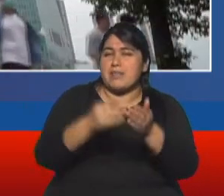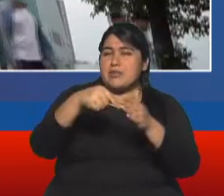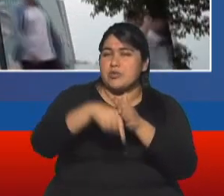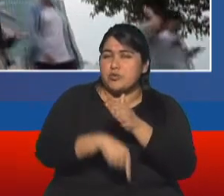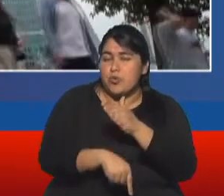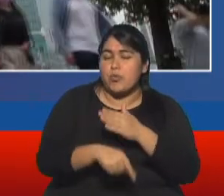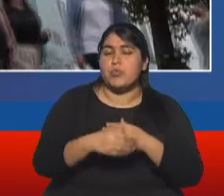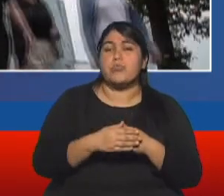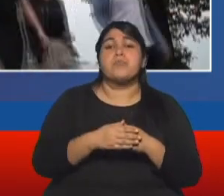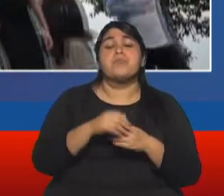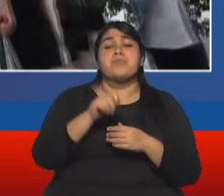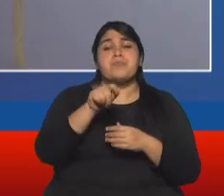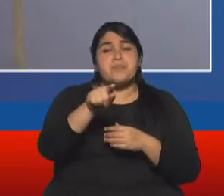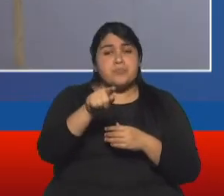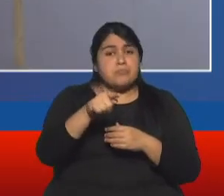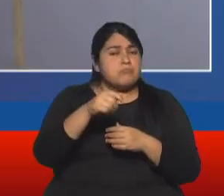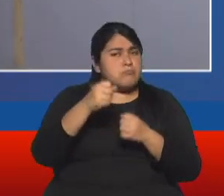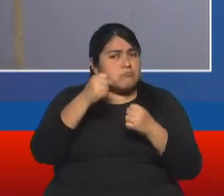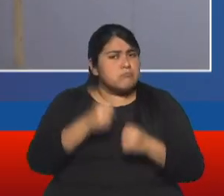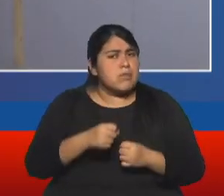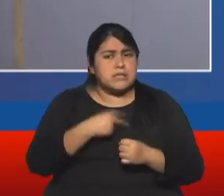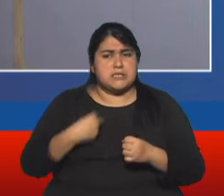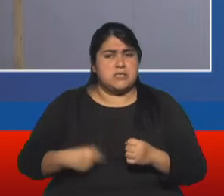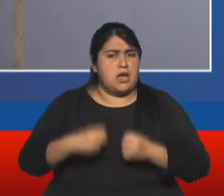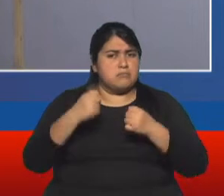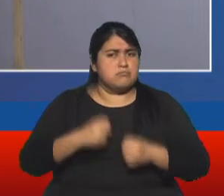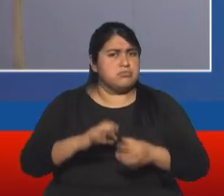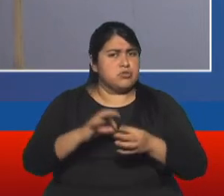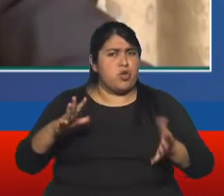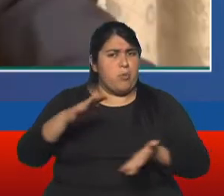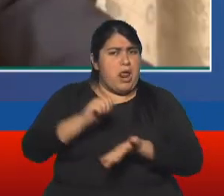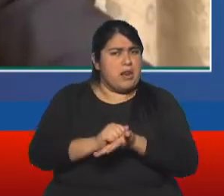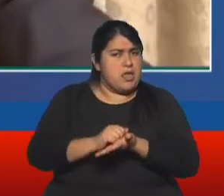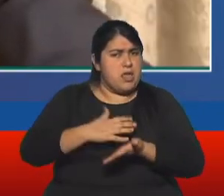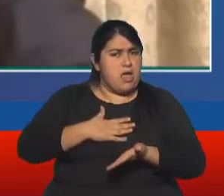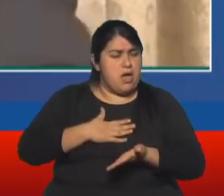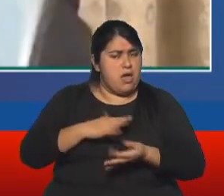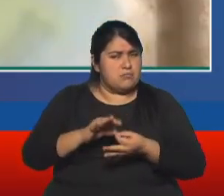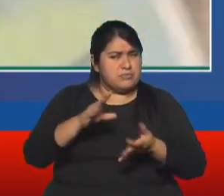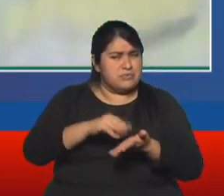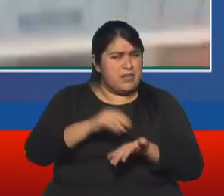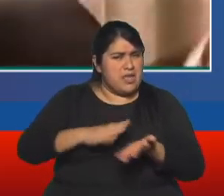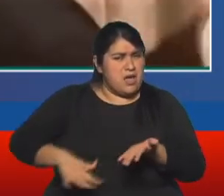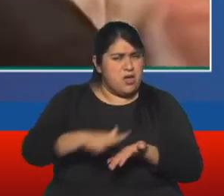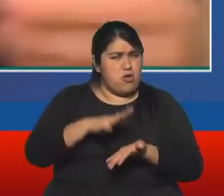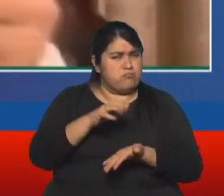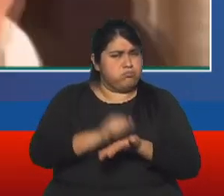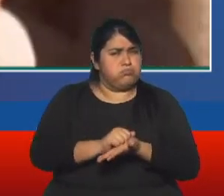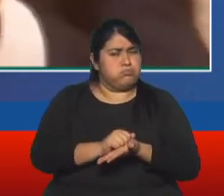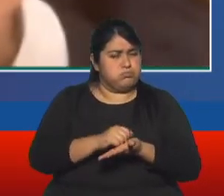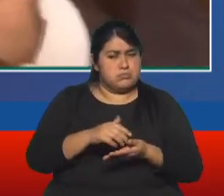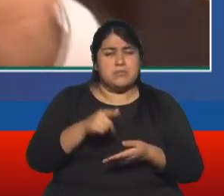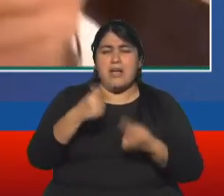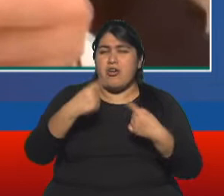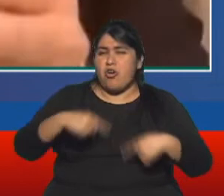hecho de que China asentó soberanía sobre islas y islotes del Mar del Sur. Bueno, todo lo cual está generando esta movilización de